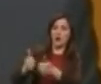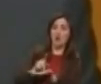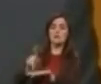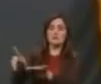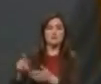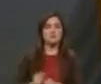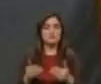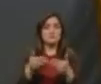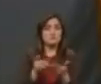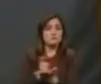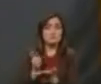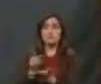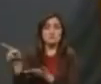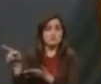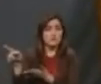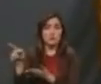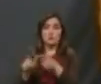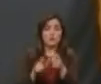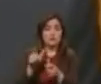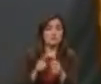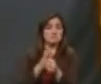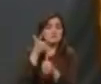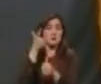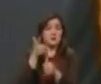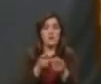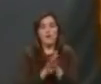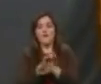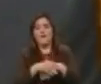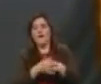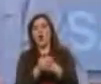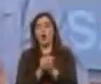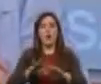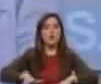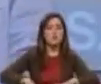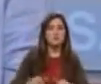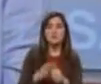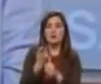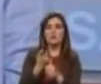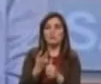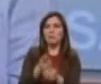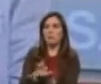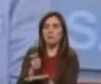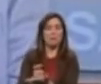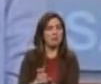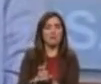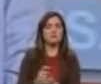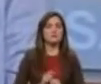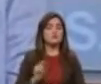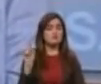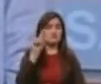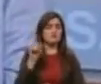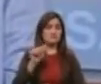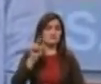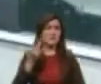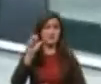de esos delitos se está persiguiendo a los actores principales de esta trama de corrupción zavala por su parte cree que es muy temprano para